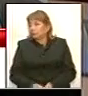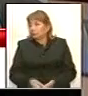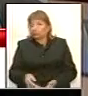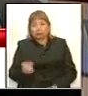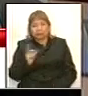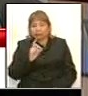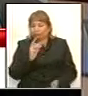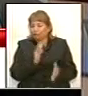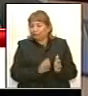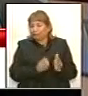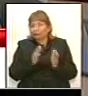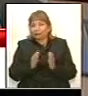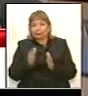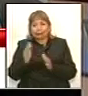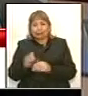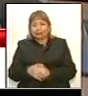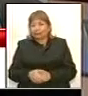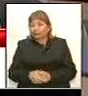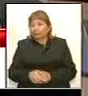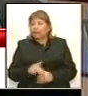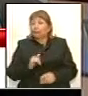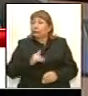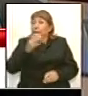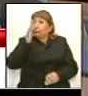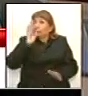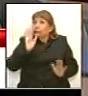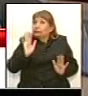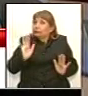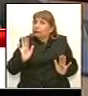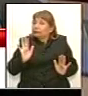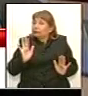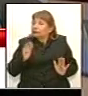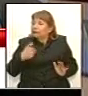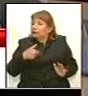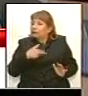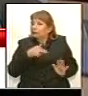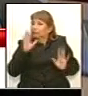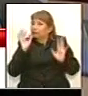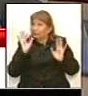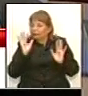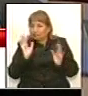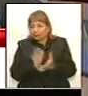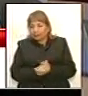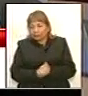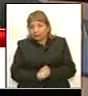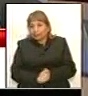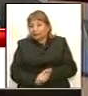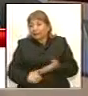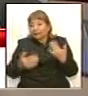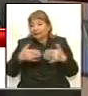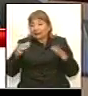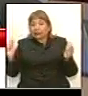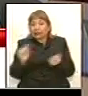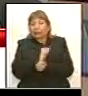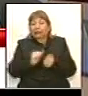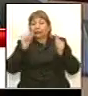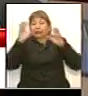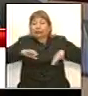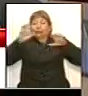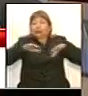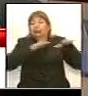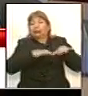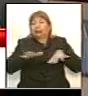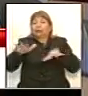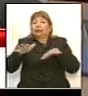no avanzamos, y ahí que se produce, Dios quiera que no nos agarre un desastre, cualesquiera que